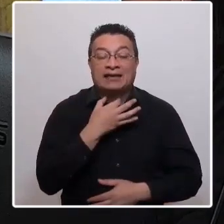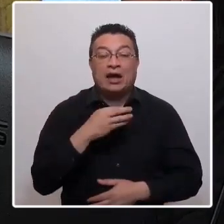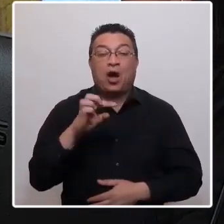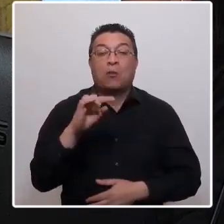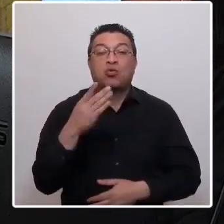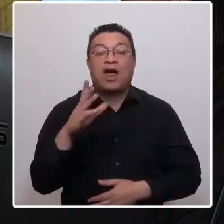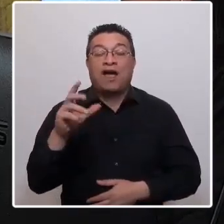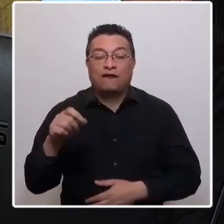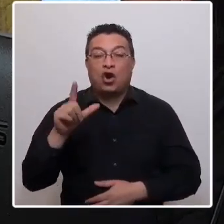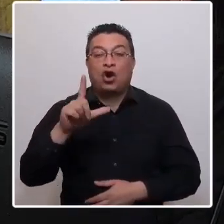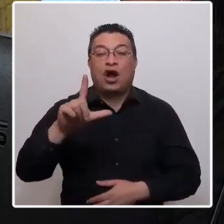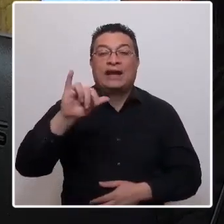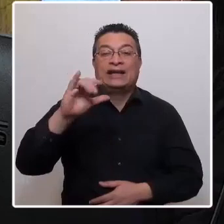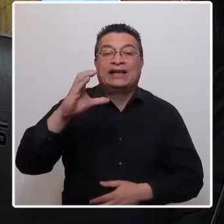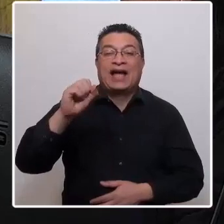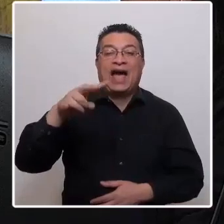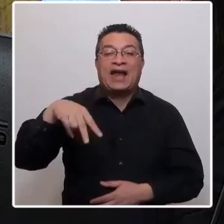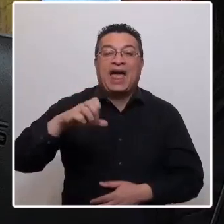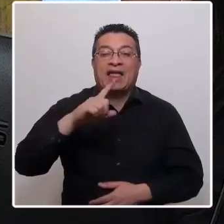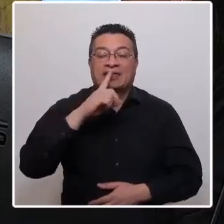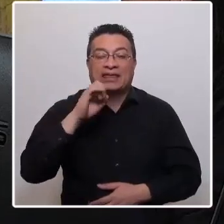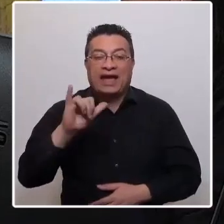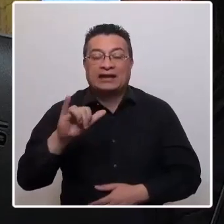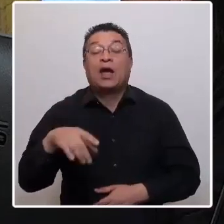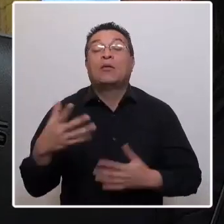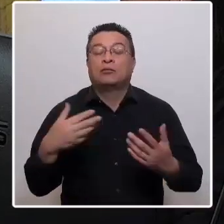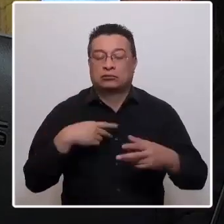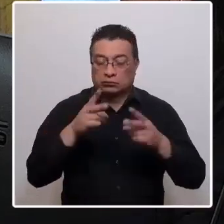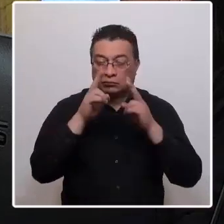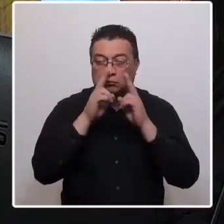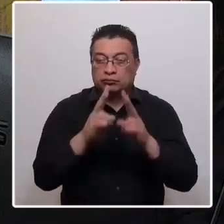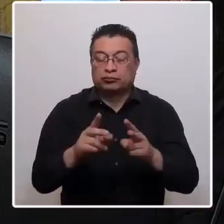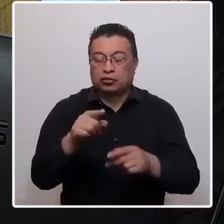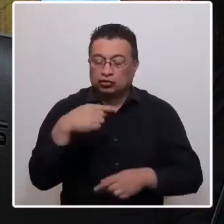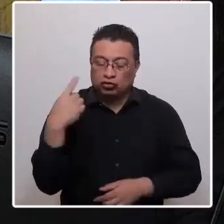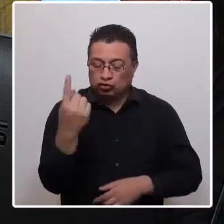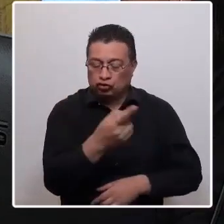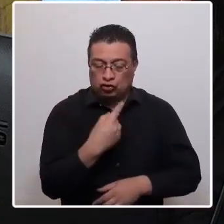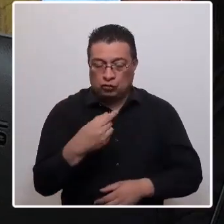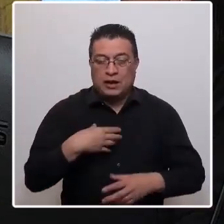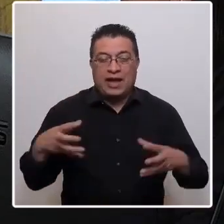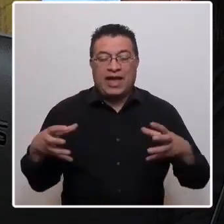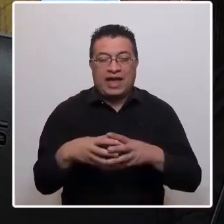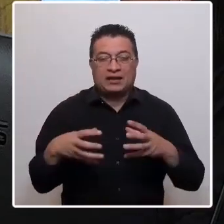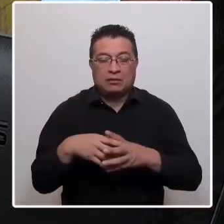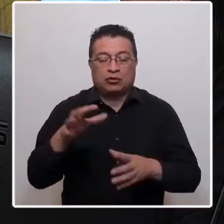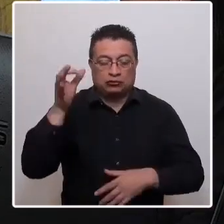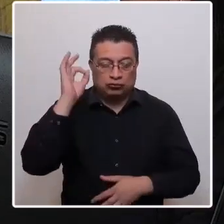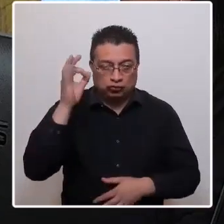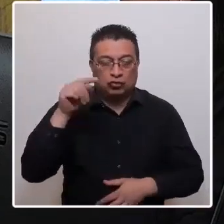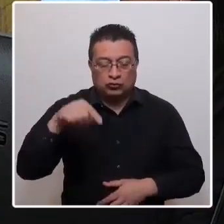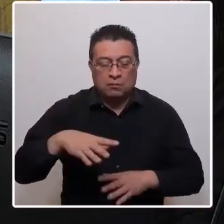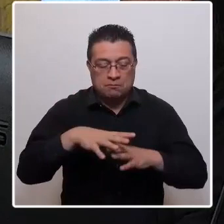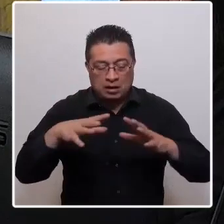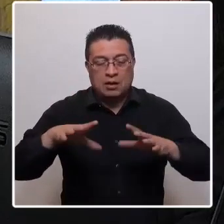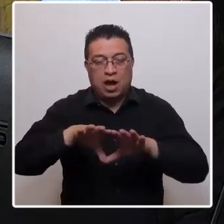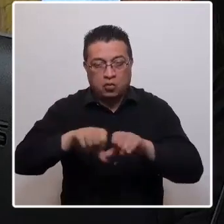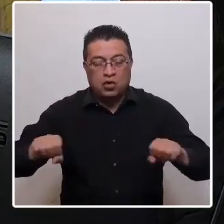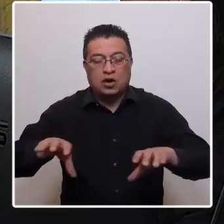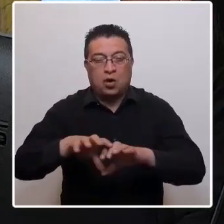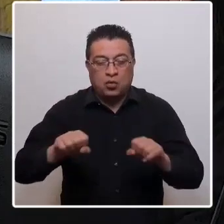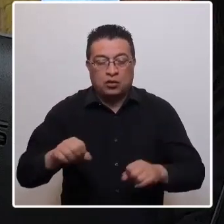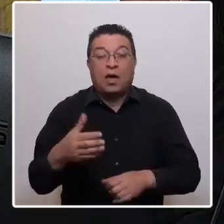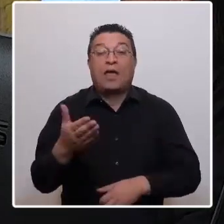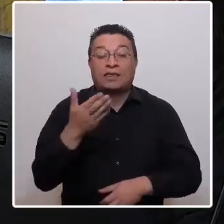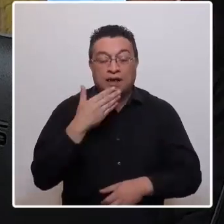licanantay. Es duro hacer esto en virtud de todas las horas que pasamos junto a mi equipo en reuniones para concretar amplios acuerdos. También lo